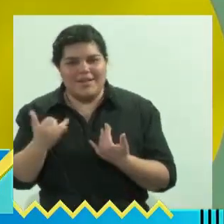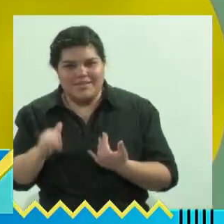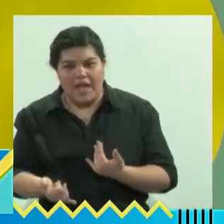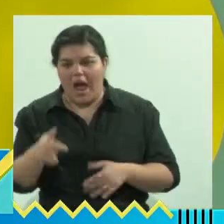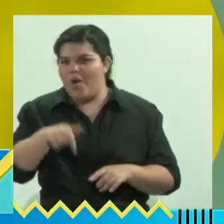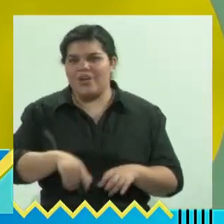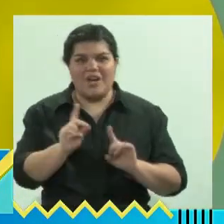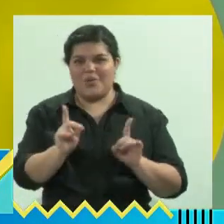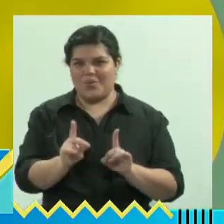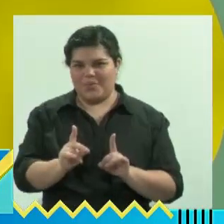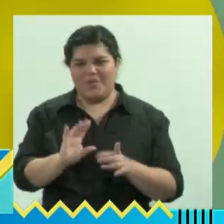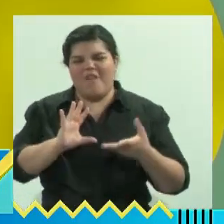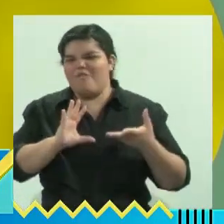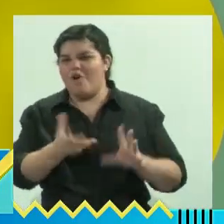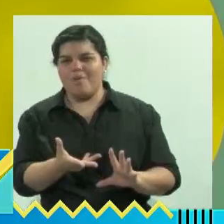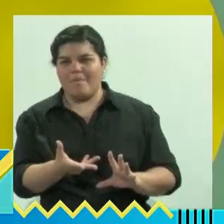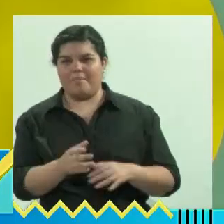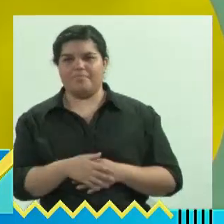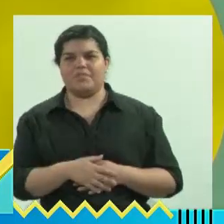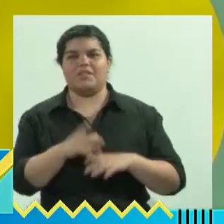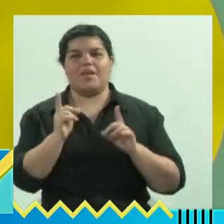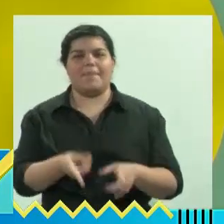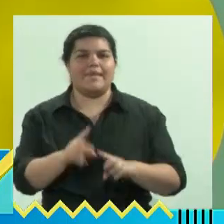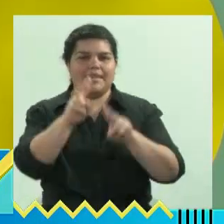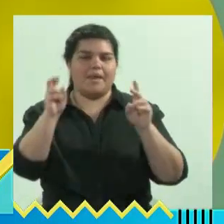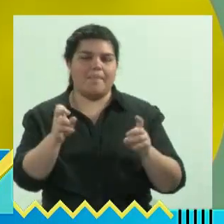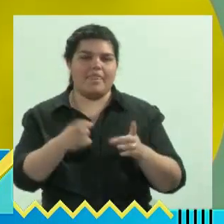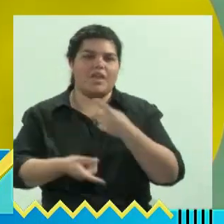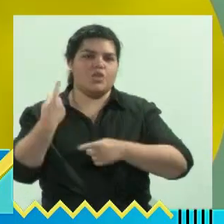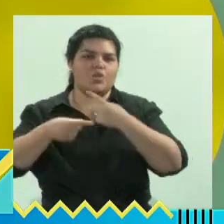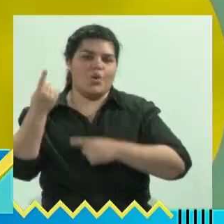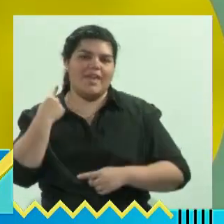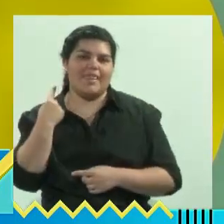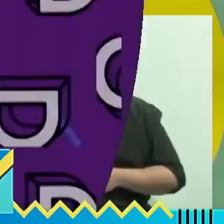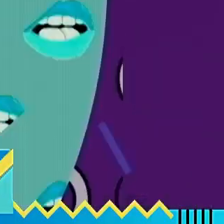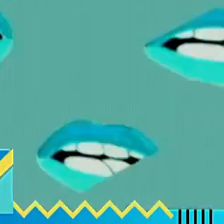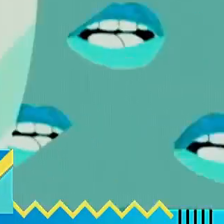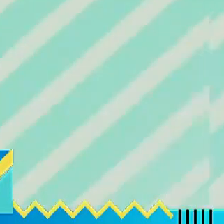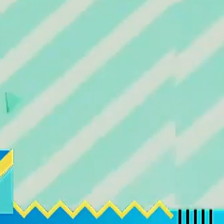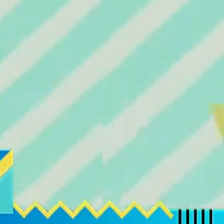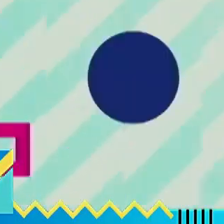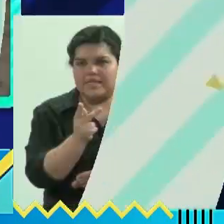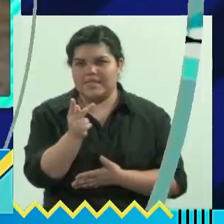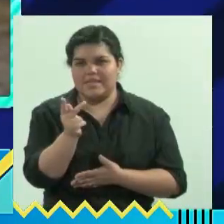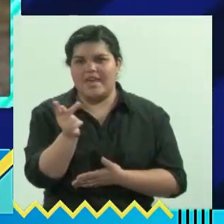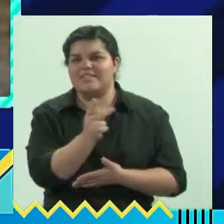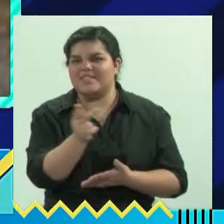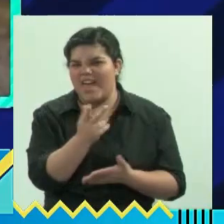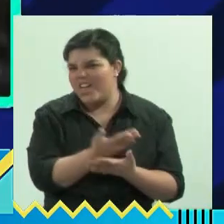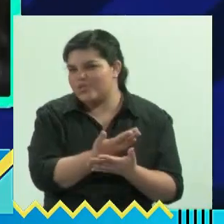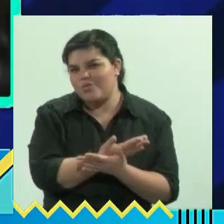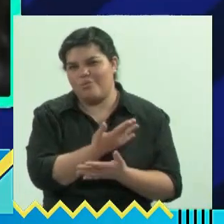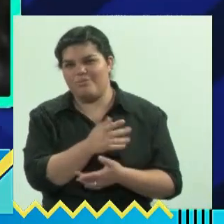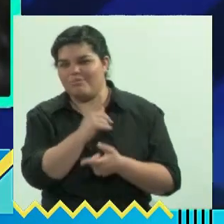funcionan, por ejemplo, en las cuestiones que tienen que ver con los tabúes sexuales. Hay historias, leyendas, que tienen que ver con esto,